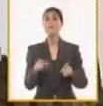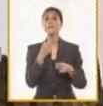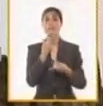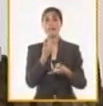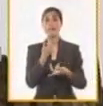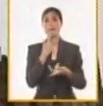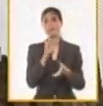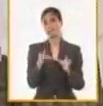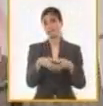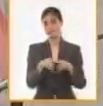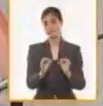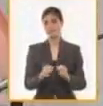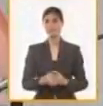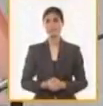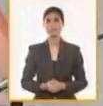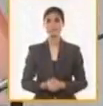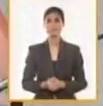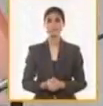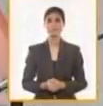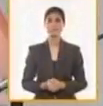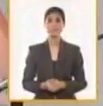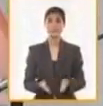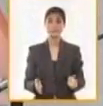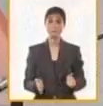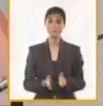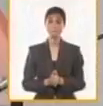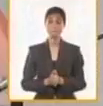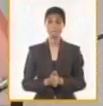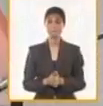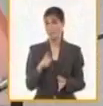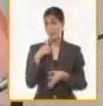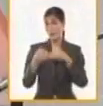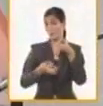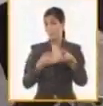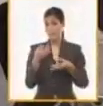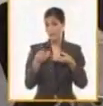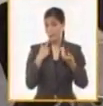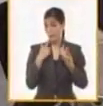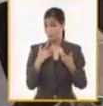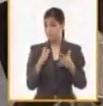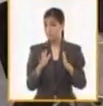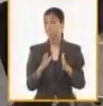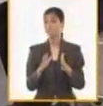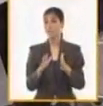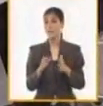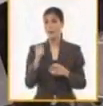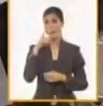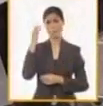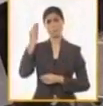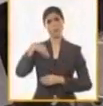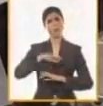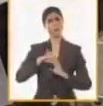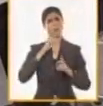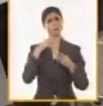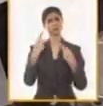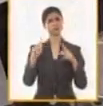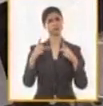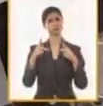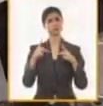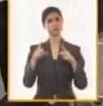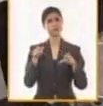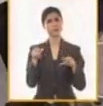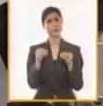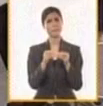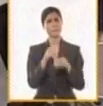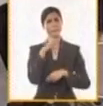legítimo. Bueno, Mejía, el tema es tuyo. Mira, amplio conocedor y además situación complicada.